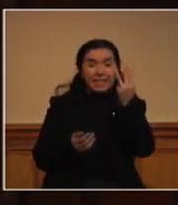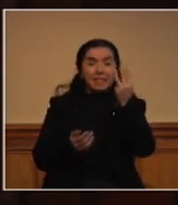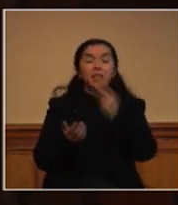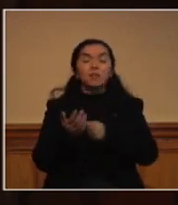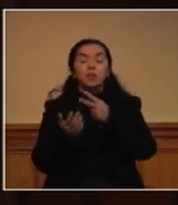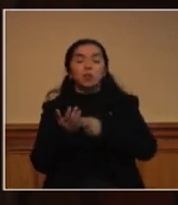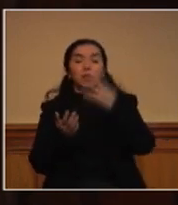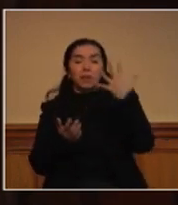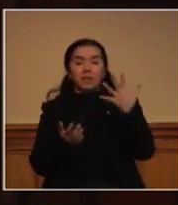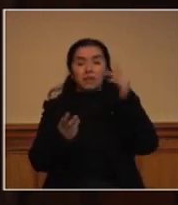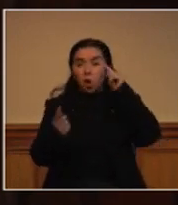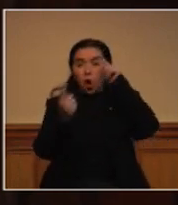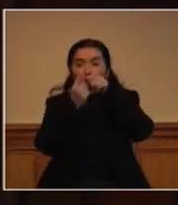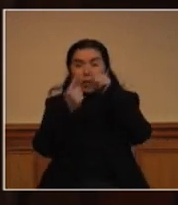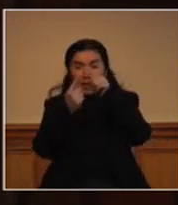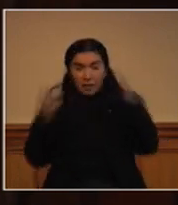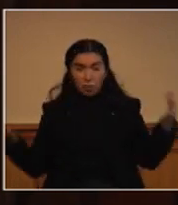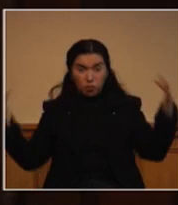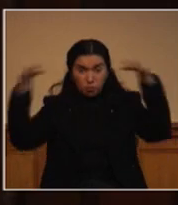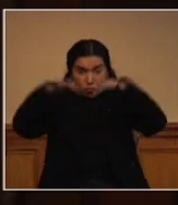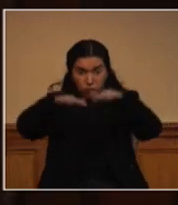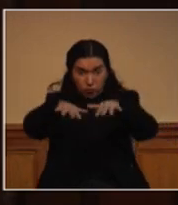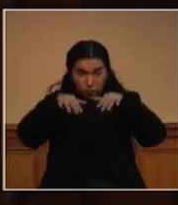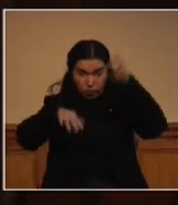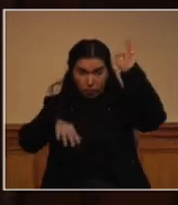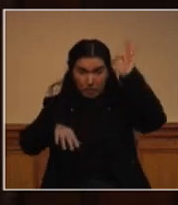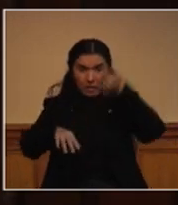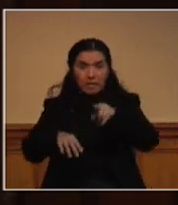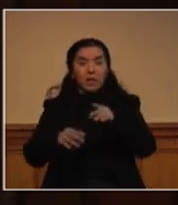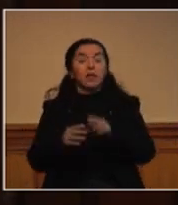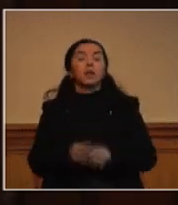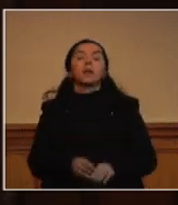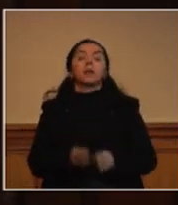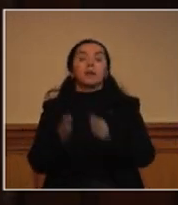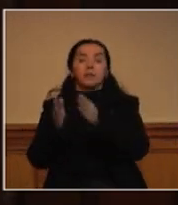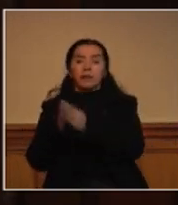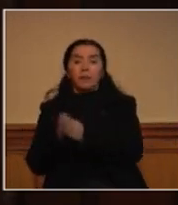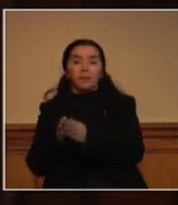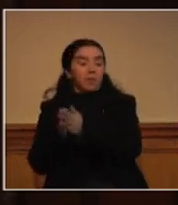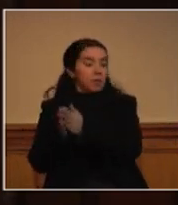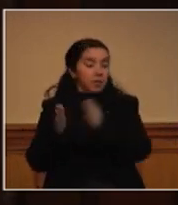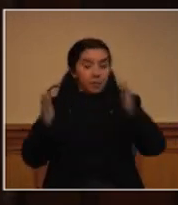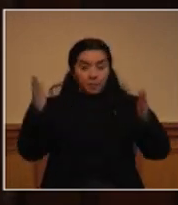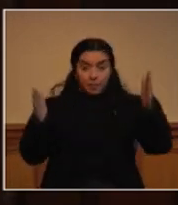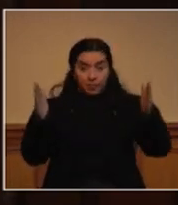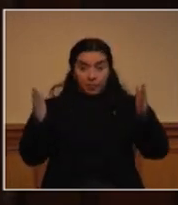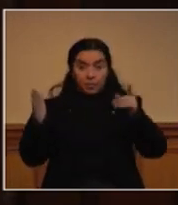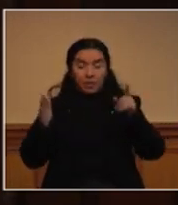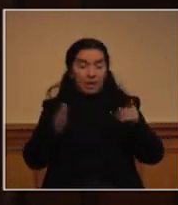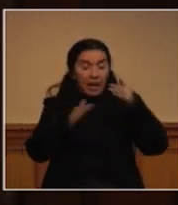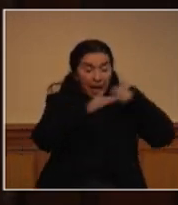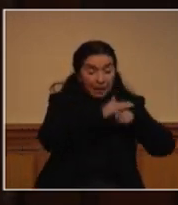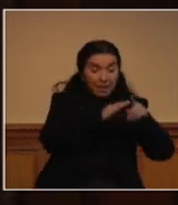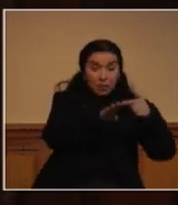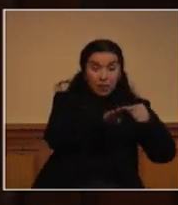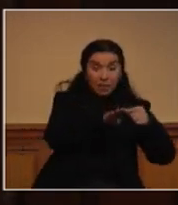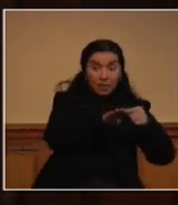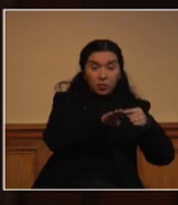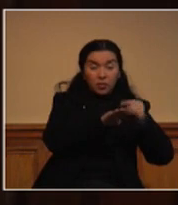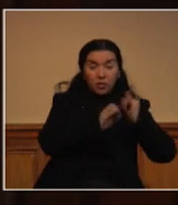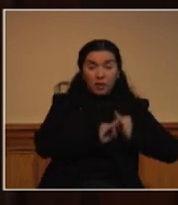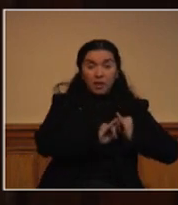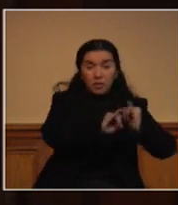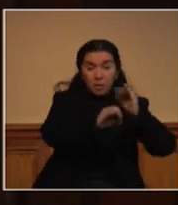objetivo de esta cumbre es eliminar la brecha digital existente entre el acceso a las tecnologías de la información